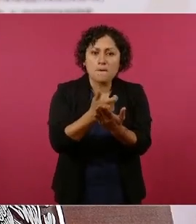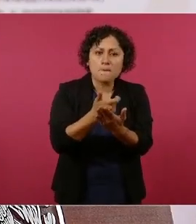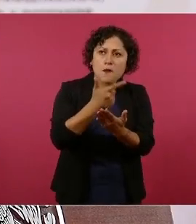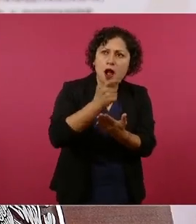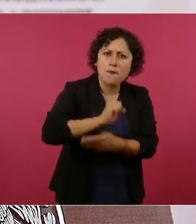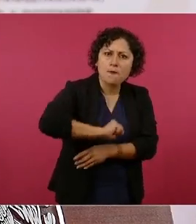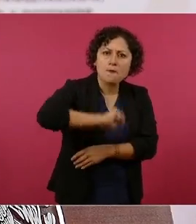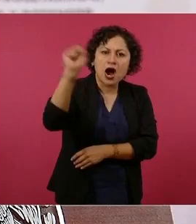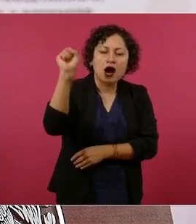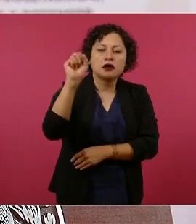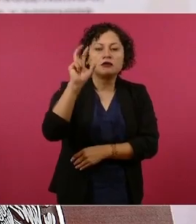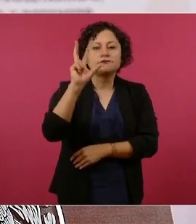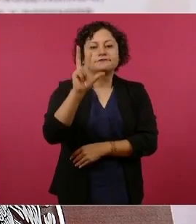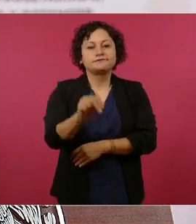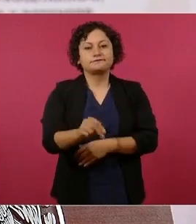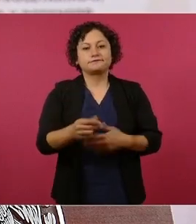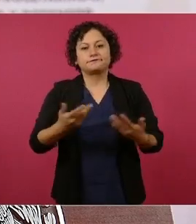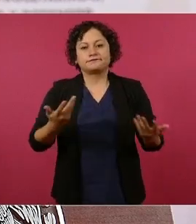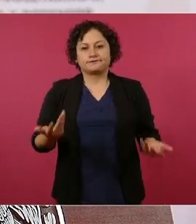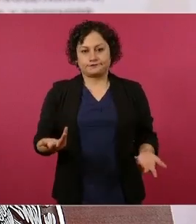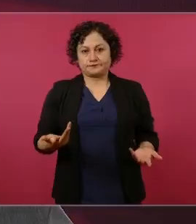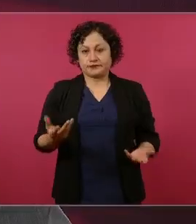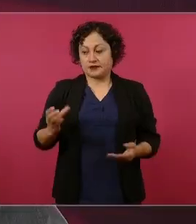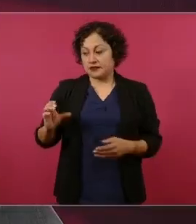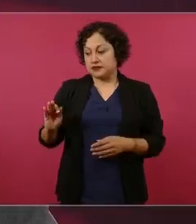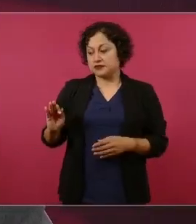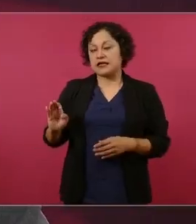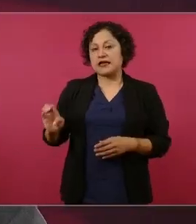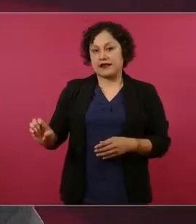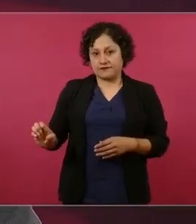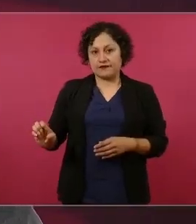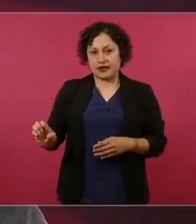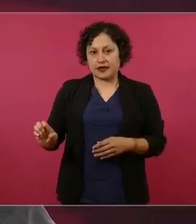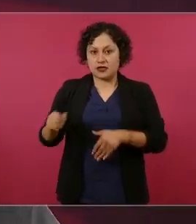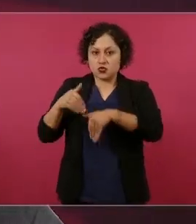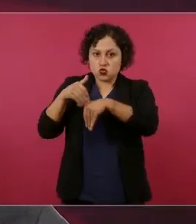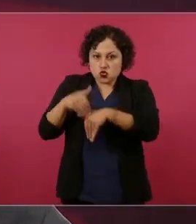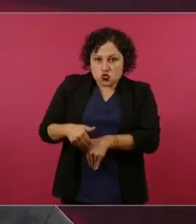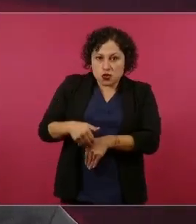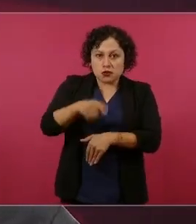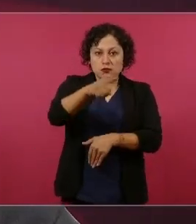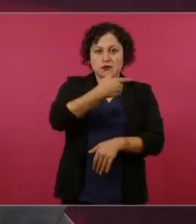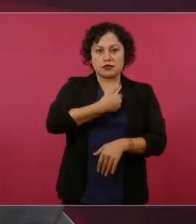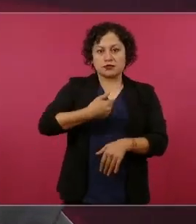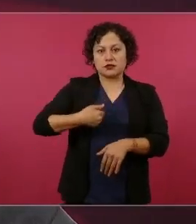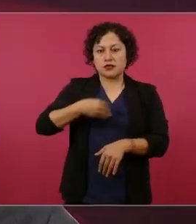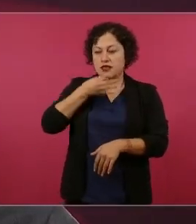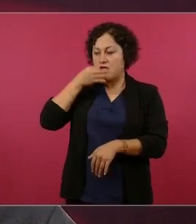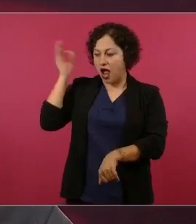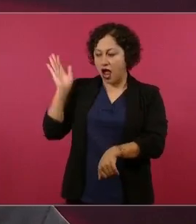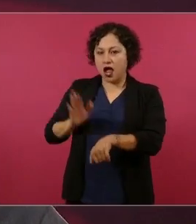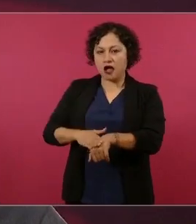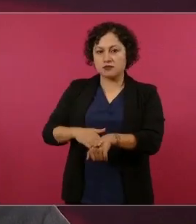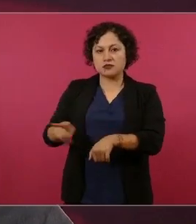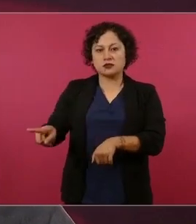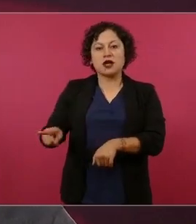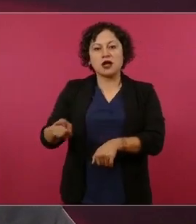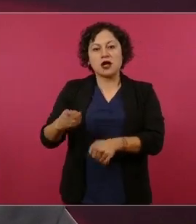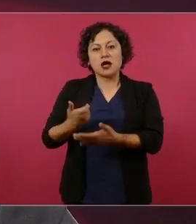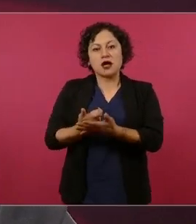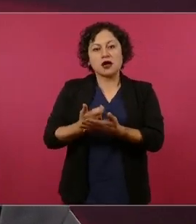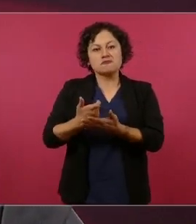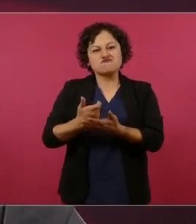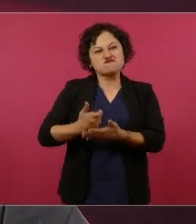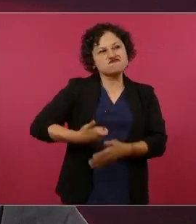esfuerzo que ha hecho la CFE por instrucciones del presidente desde el primer día, no subir la electricidad en